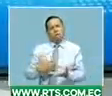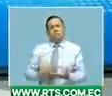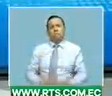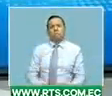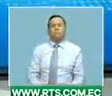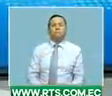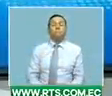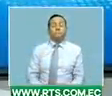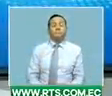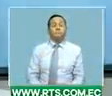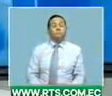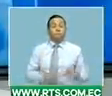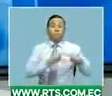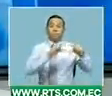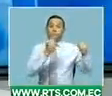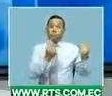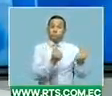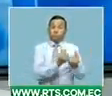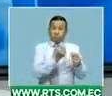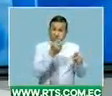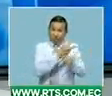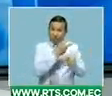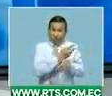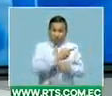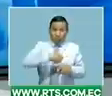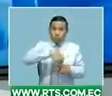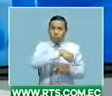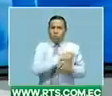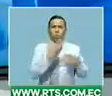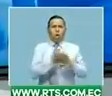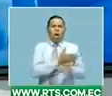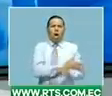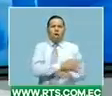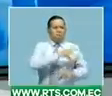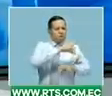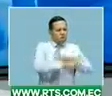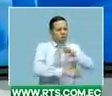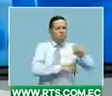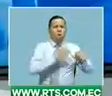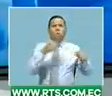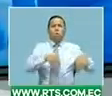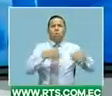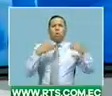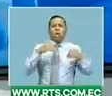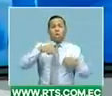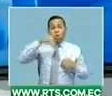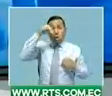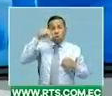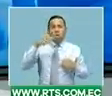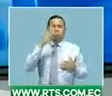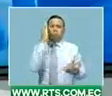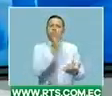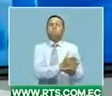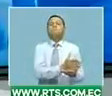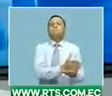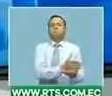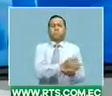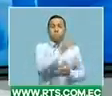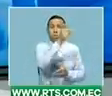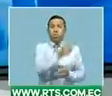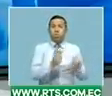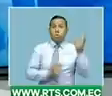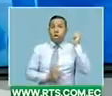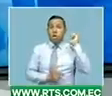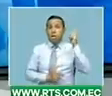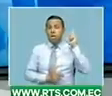Y desarticulan una banda delictiva acusada de cometer varios robos en el norte de Guayaquil. Se informó que el cabecilla de la estructura